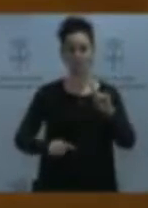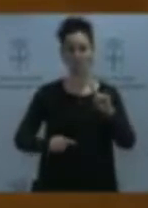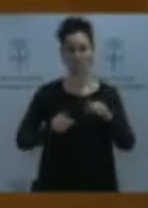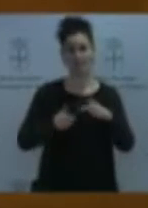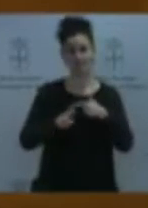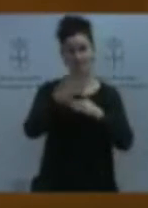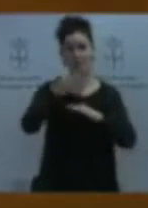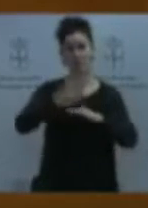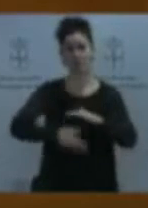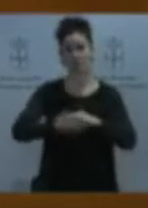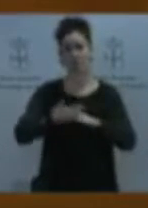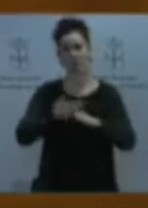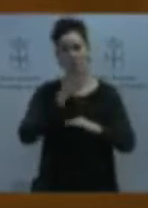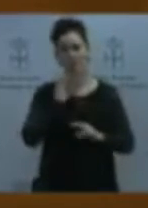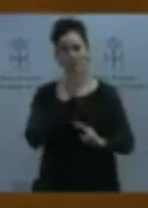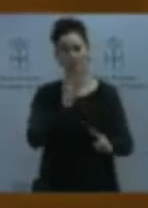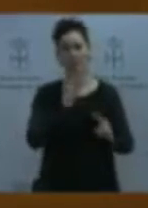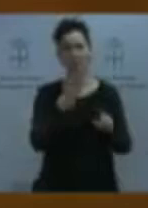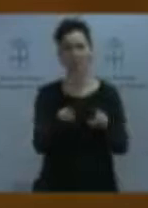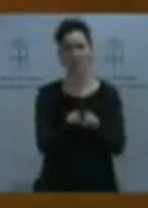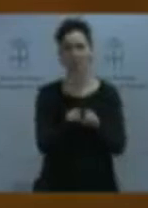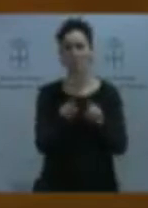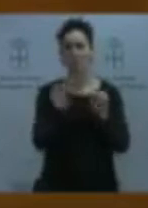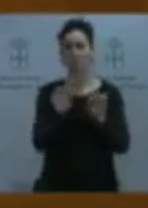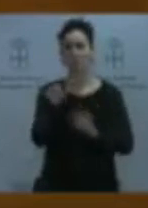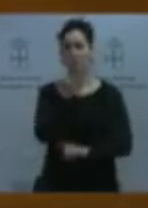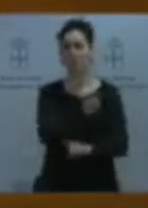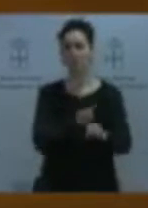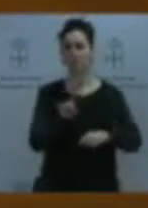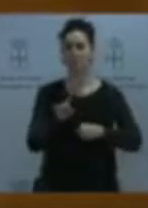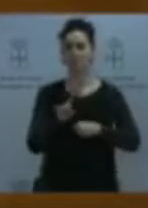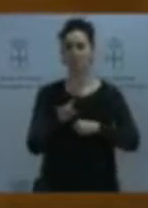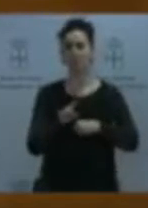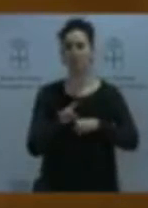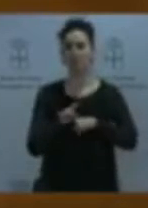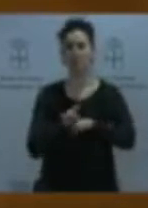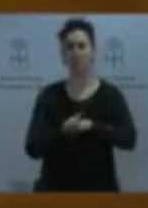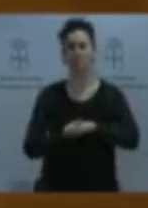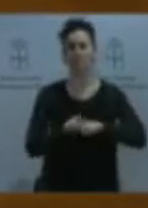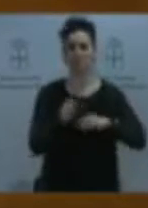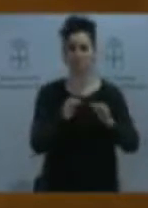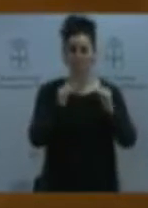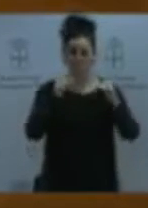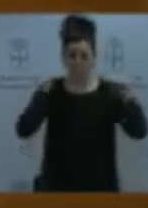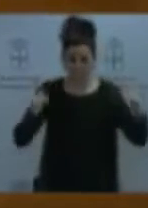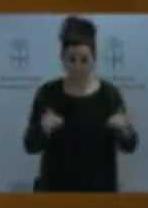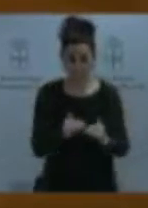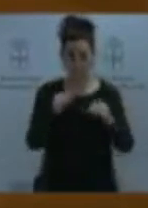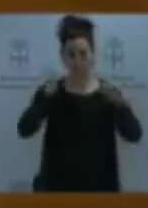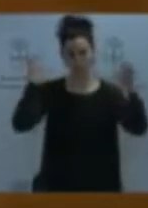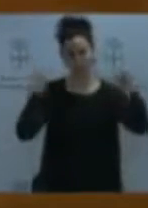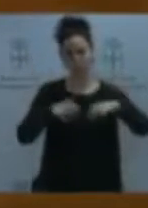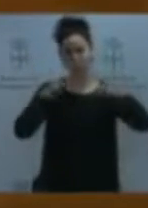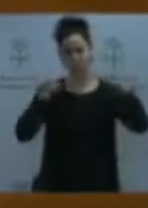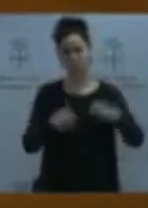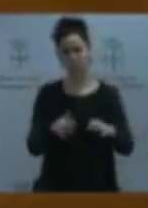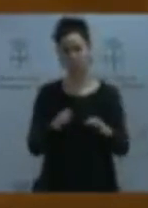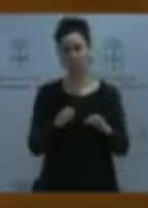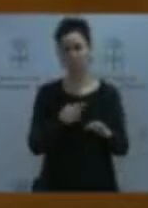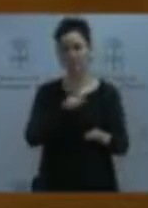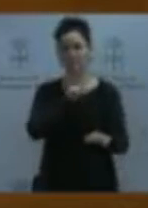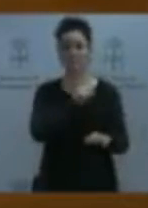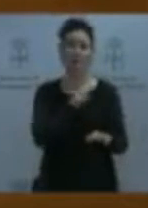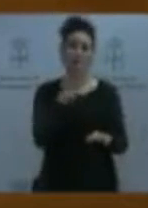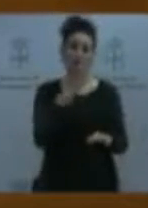de la pluviosidad dentro de nuestro territorio asturiano, que no es ajena al conjunto del territorio español, tampoco es ajena a lo que está pasando prácticamente en